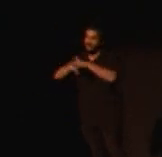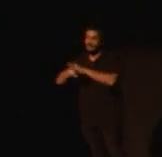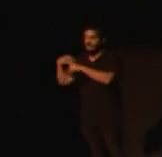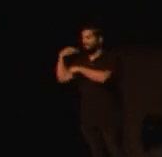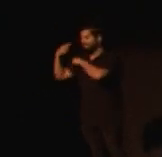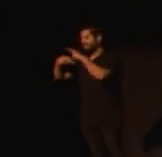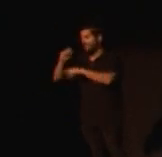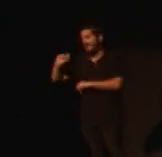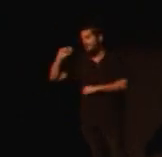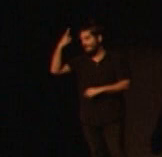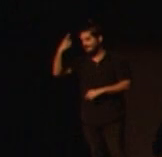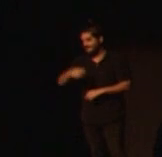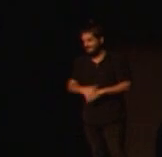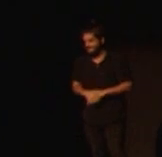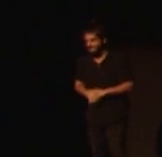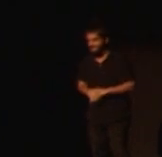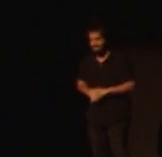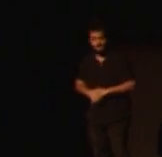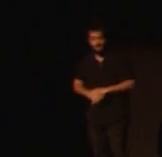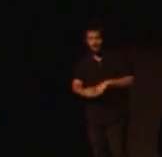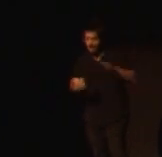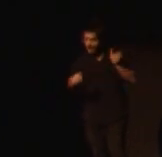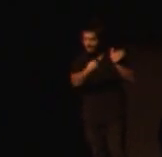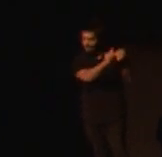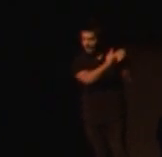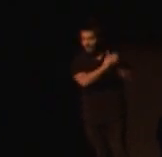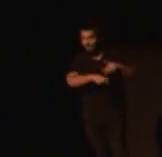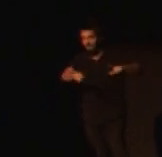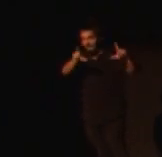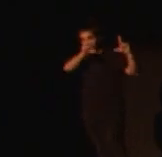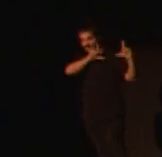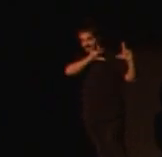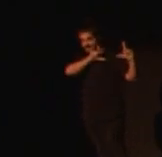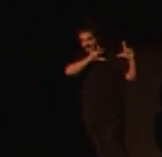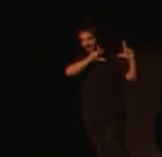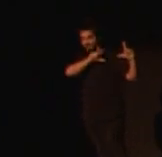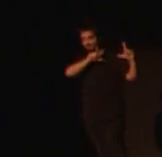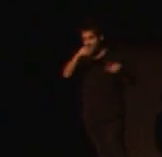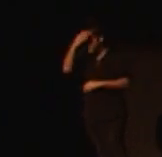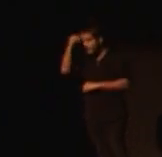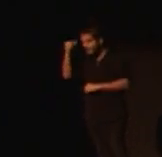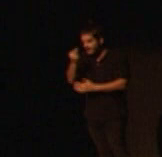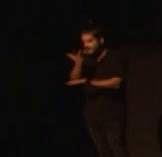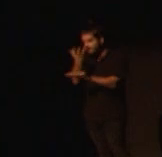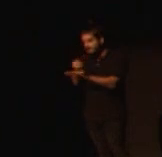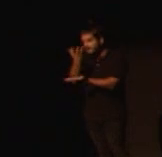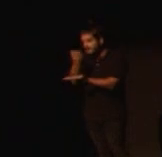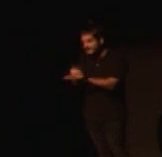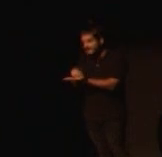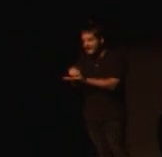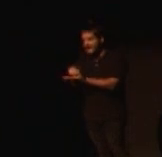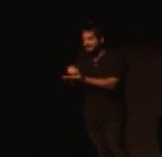escenario está la pantalla. Por cierto, no olvidéis que podéis descargar la aplicación Audes Mobile para